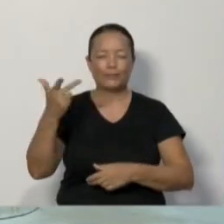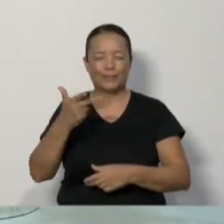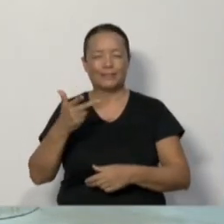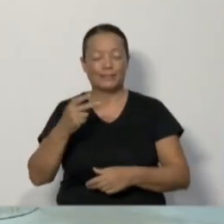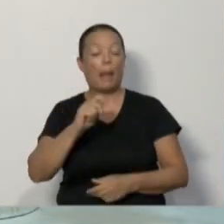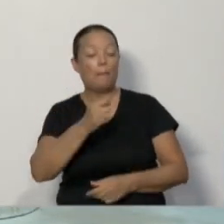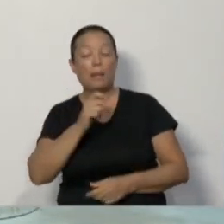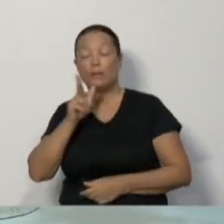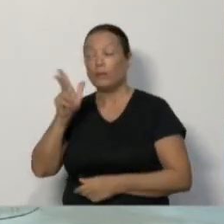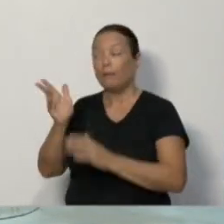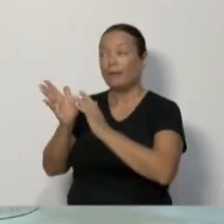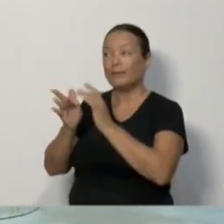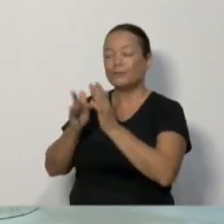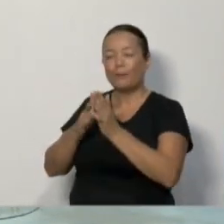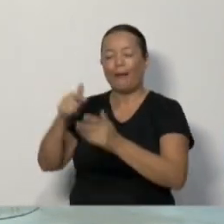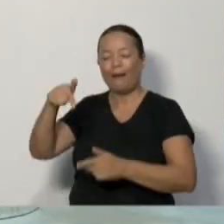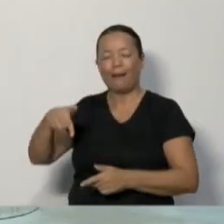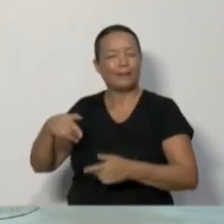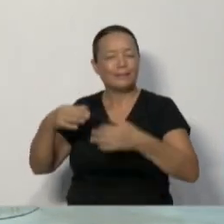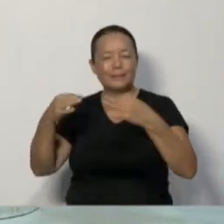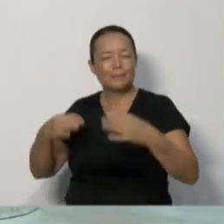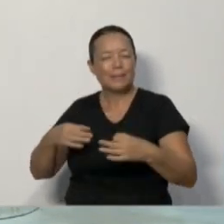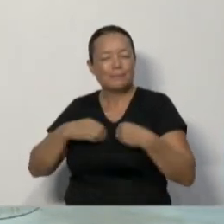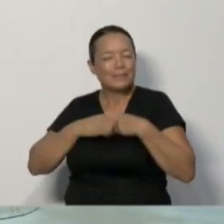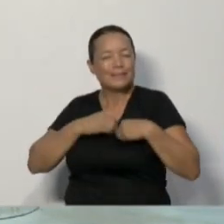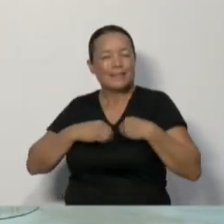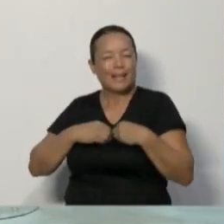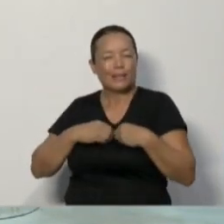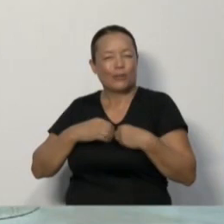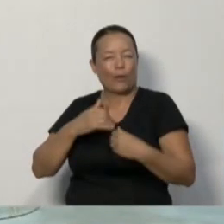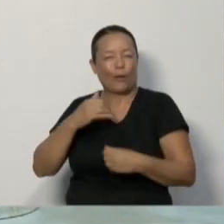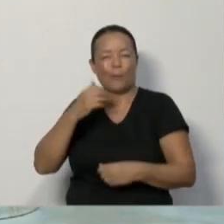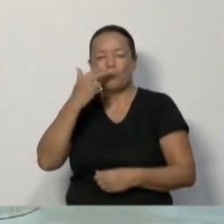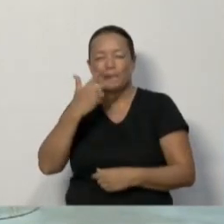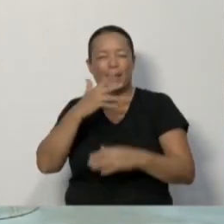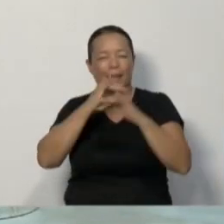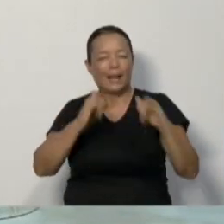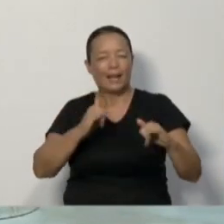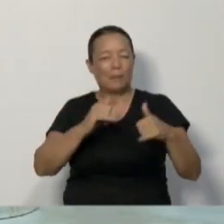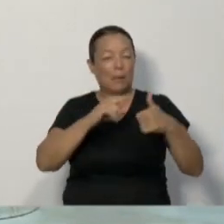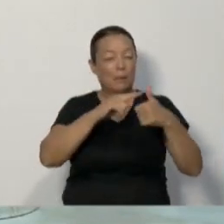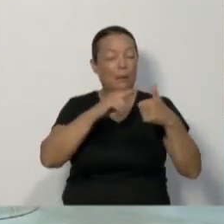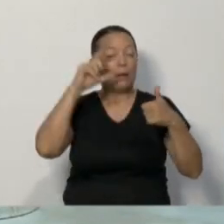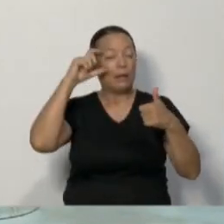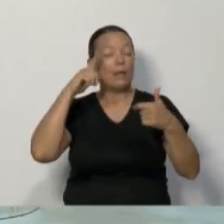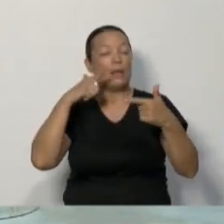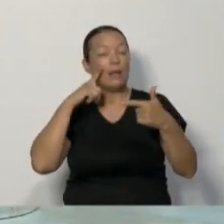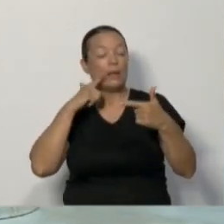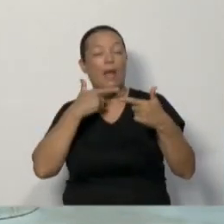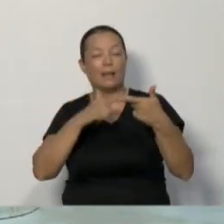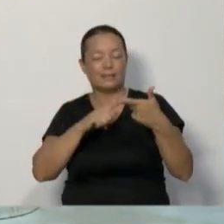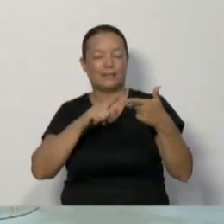qué bien estamos aquí. Hagamos tres carpas, una para ti, otra para Moisés y otra para